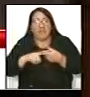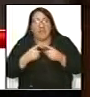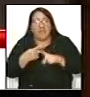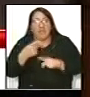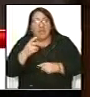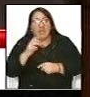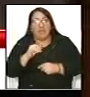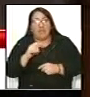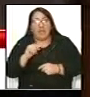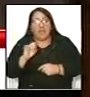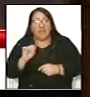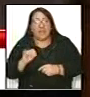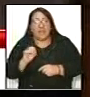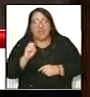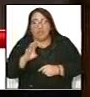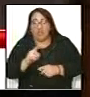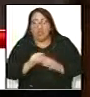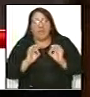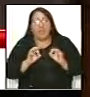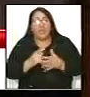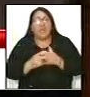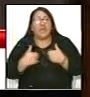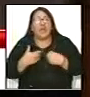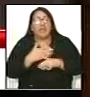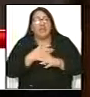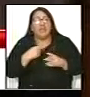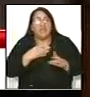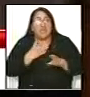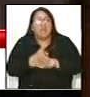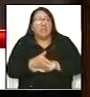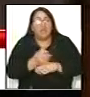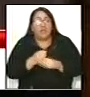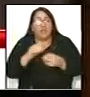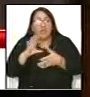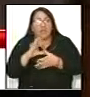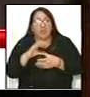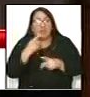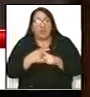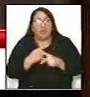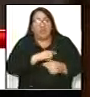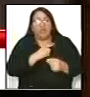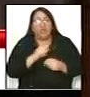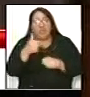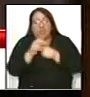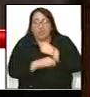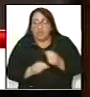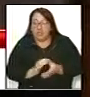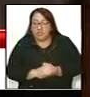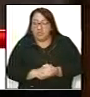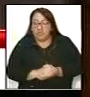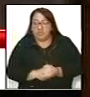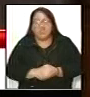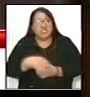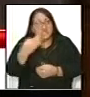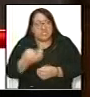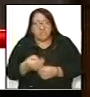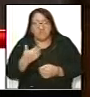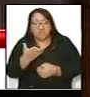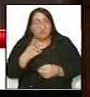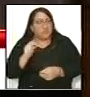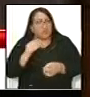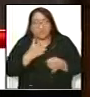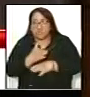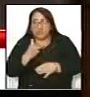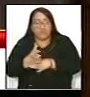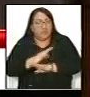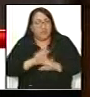Martí comenzó a indicar los peligros que tenía de ser invadido Latinoamérica por potencias extranjeras. Y siempre hemos pedido la no